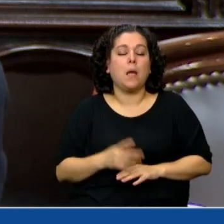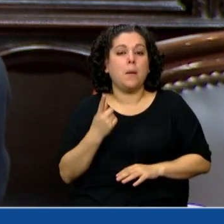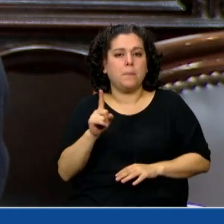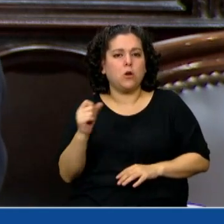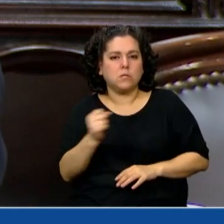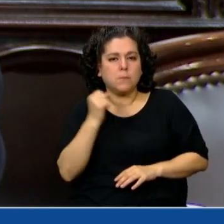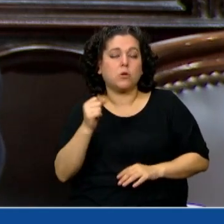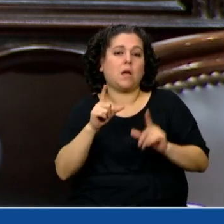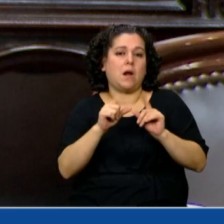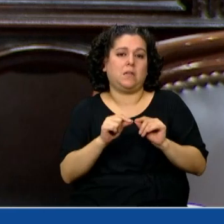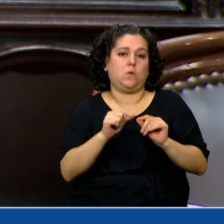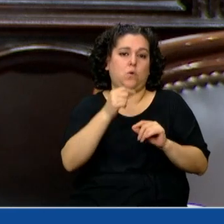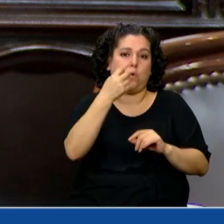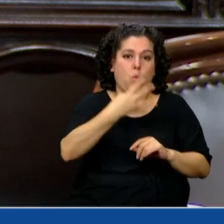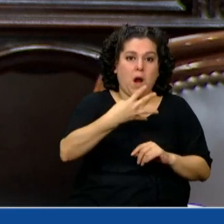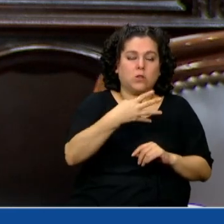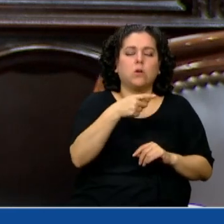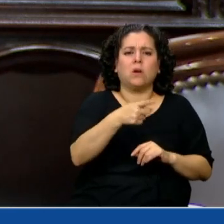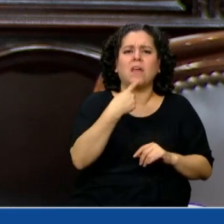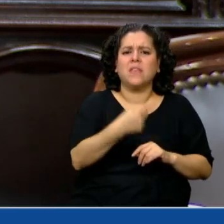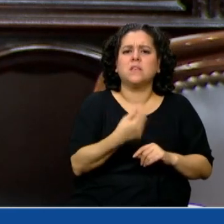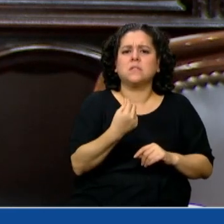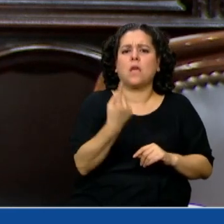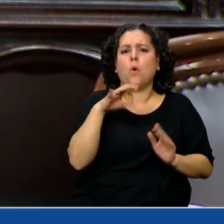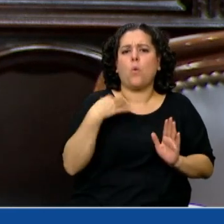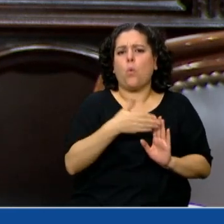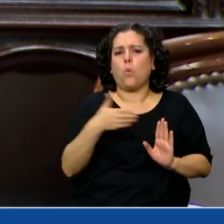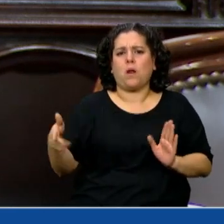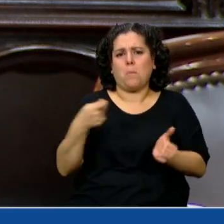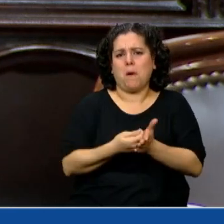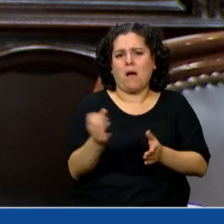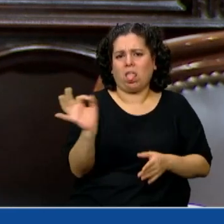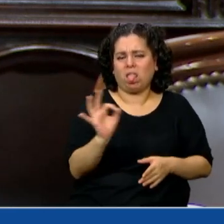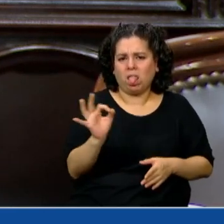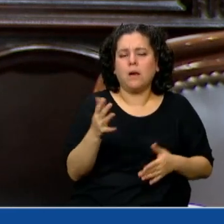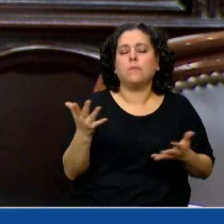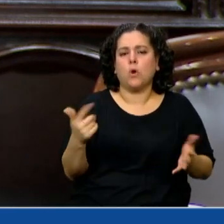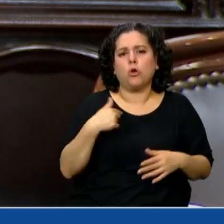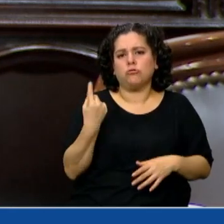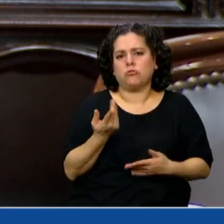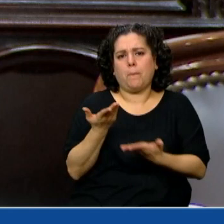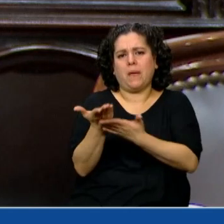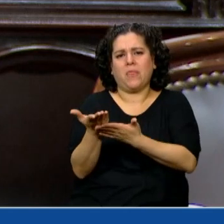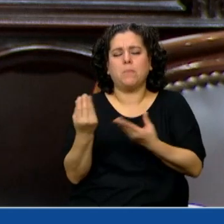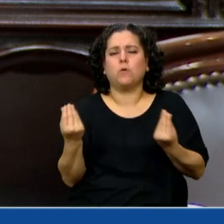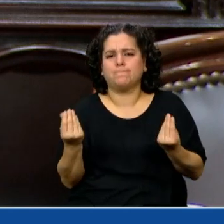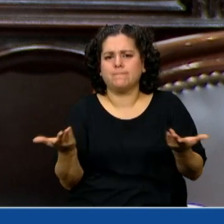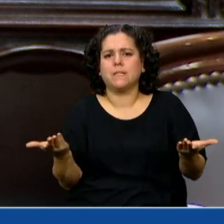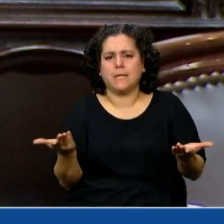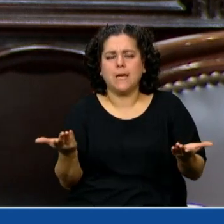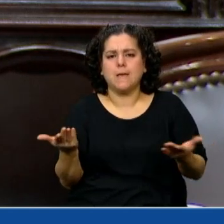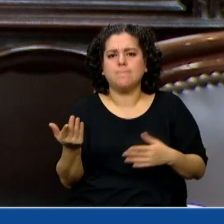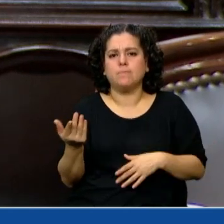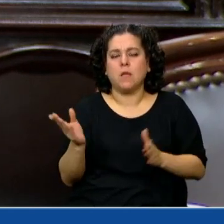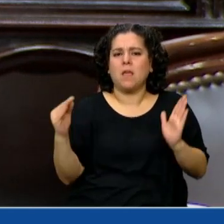el artículo 4, donde habla de un año de gracia. Y ahí vamos a pedir, señora presidenta,